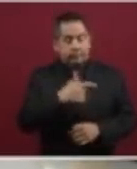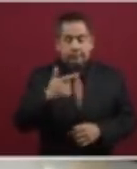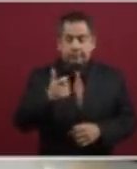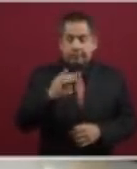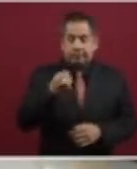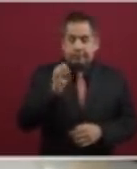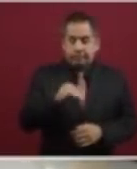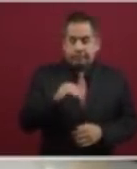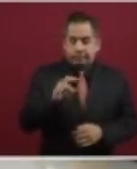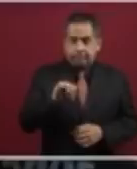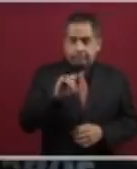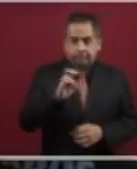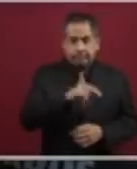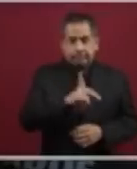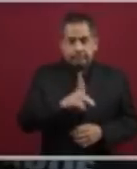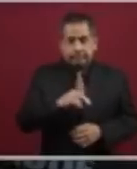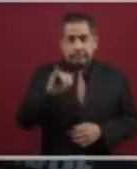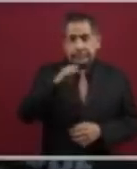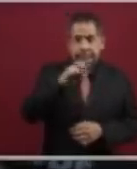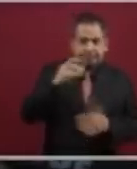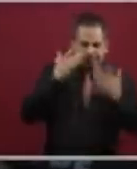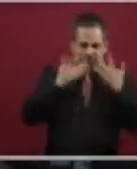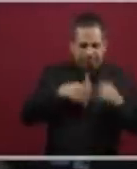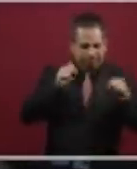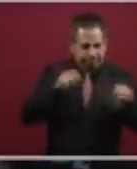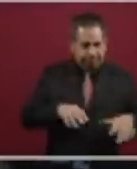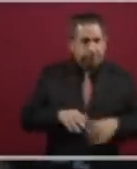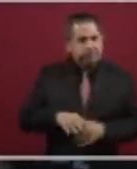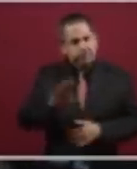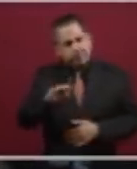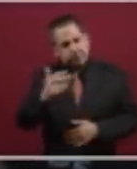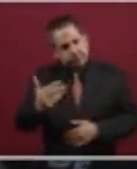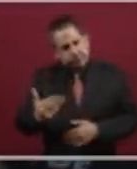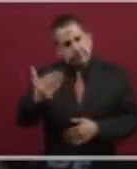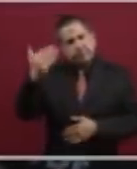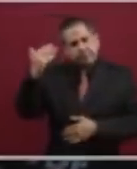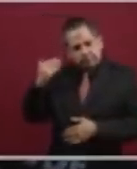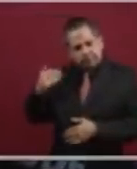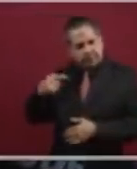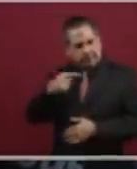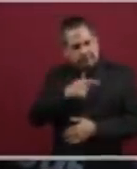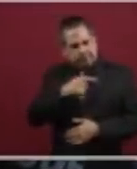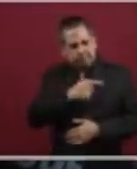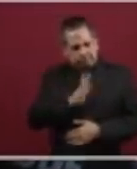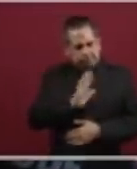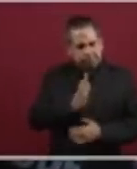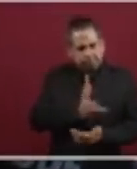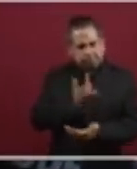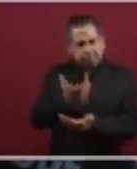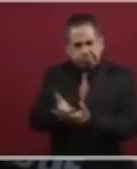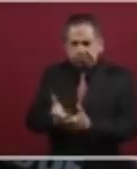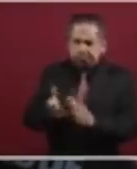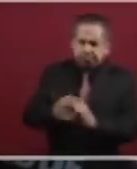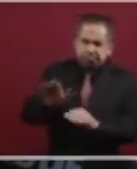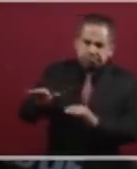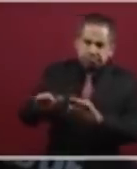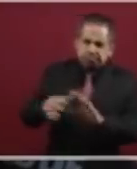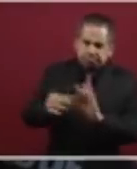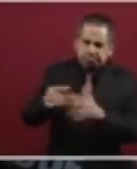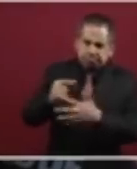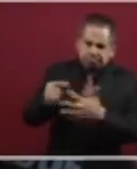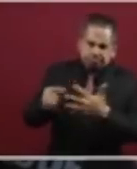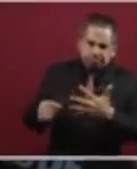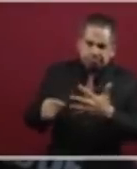Cázares al IMSS, ¿le planteó previamente sus inquietudes que reflejó en su carta